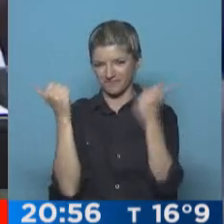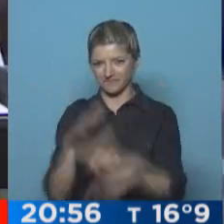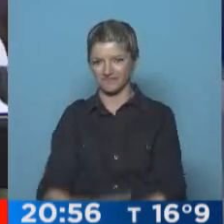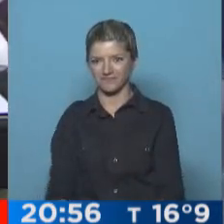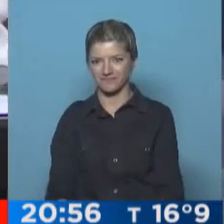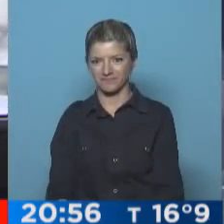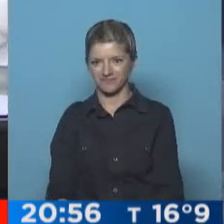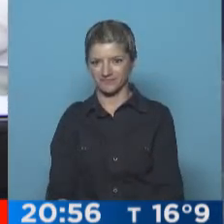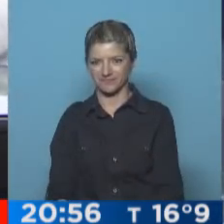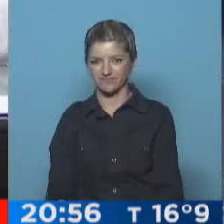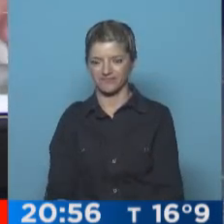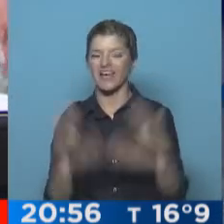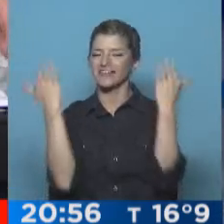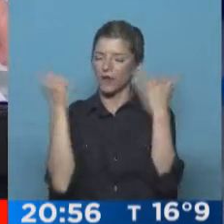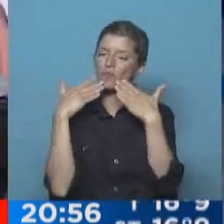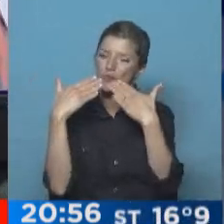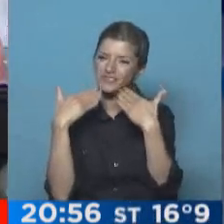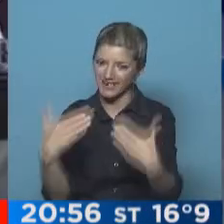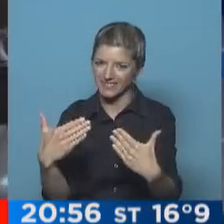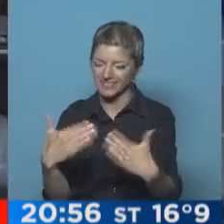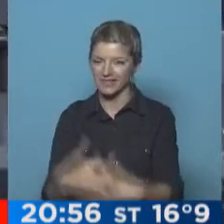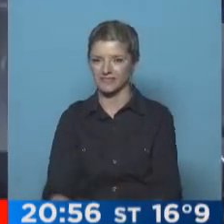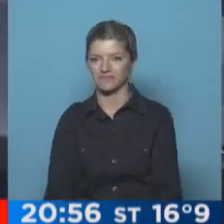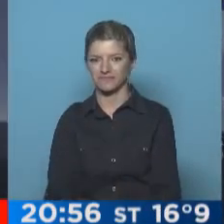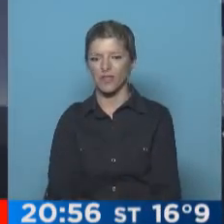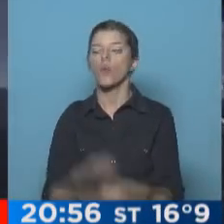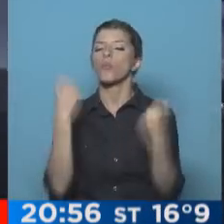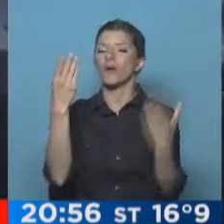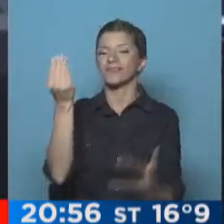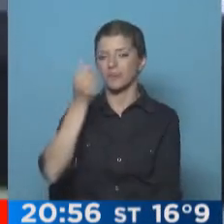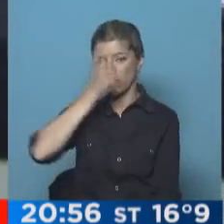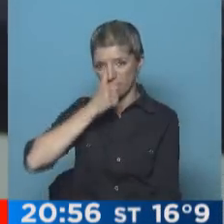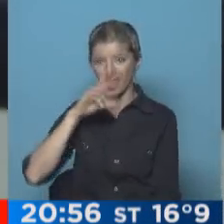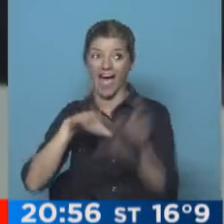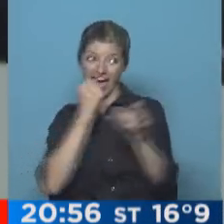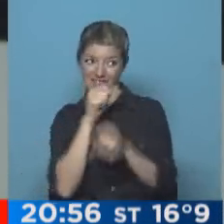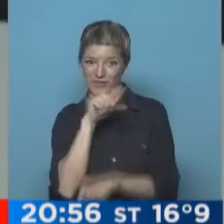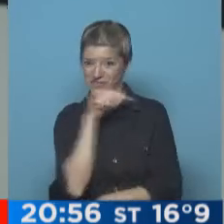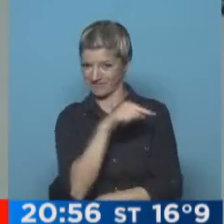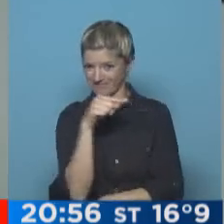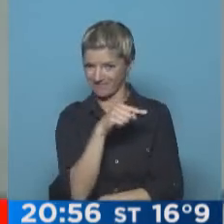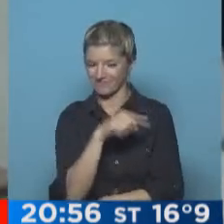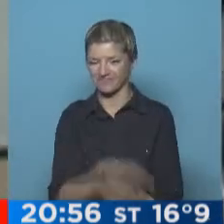chao, chao, chao. Chao. Chao. Muchas gracias. Que le pase muy bien. Chao. Buen fin de semana. Hasta el lunes. Hasta el lunes.